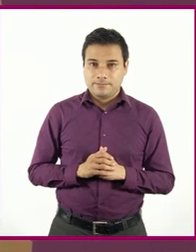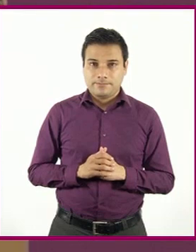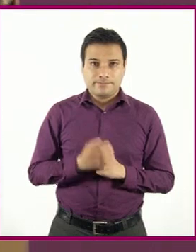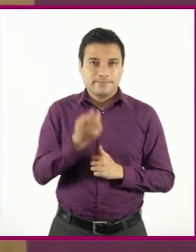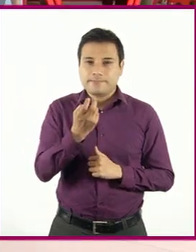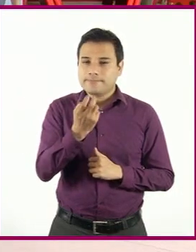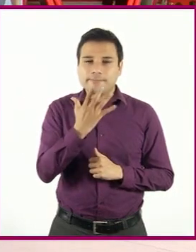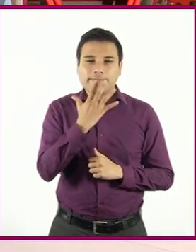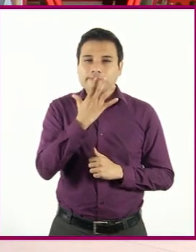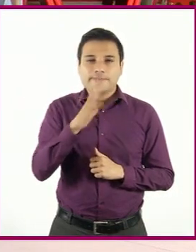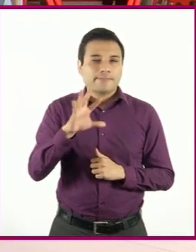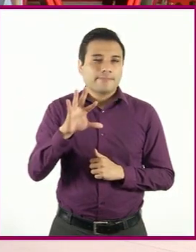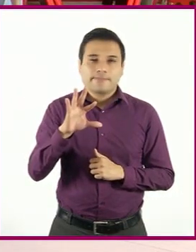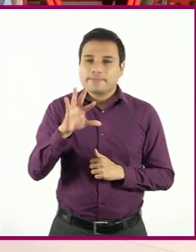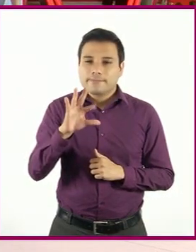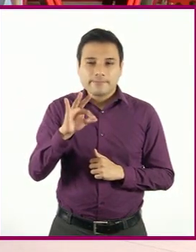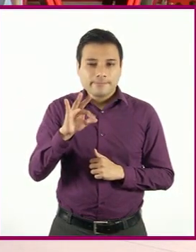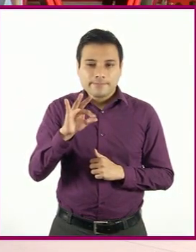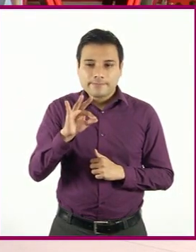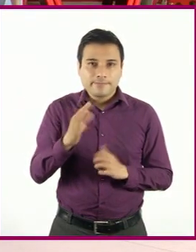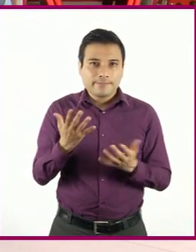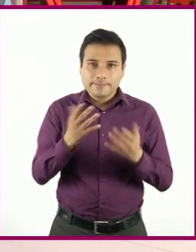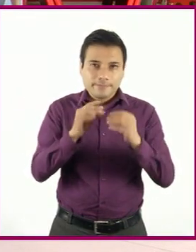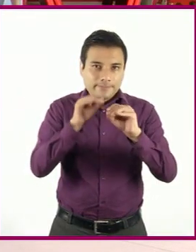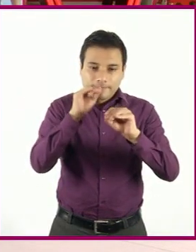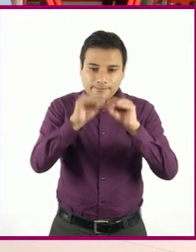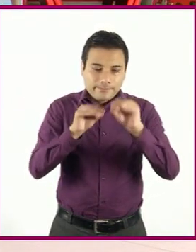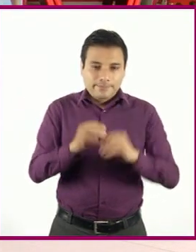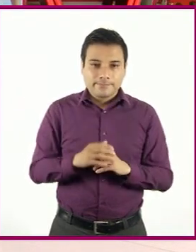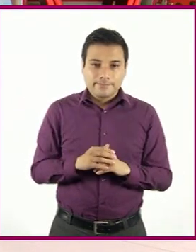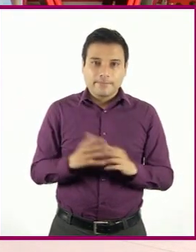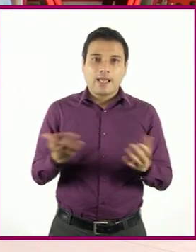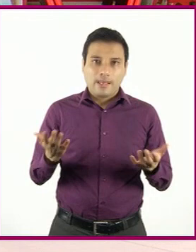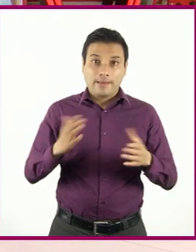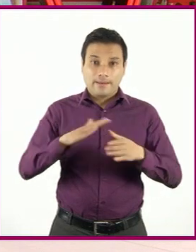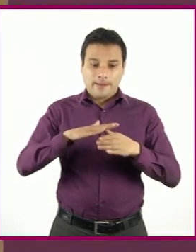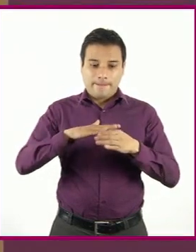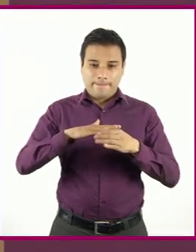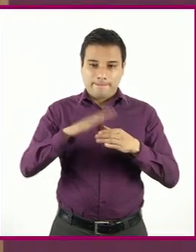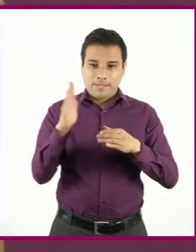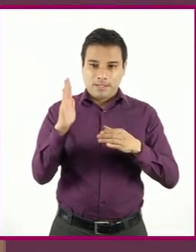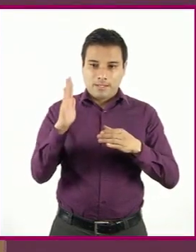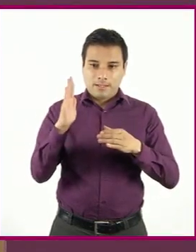mecanismo bastante simple. Y de esta forma, la tapa se levanta.